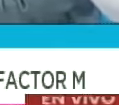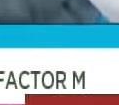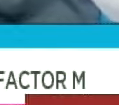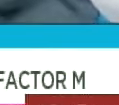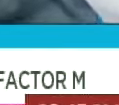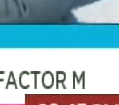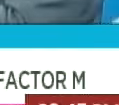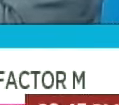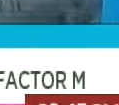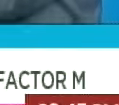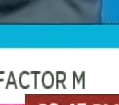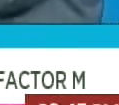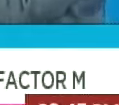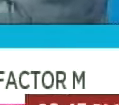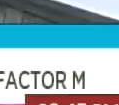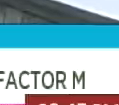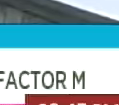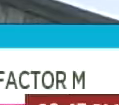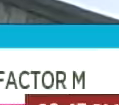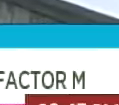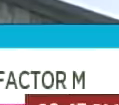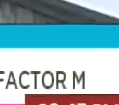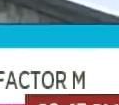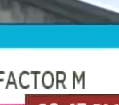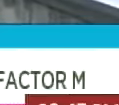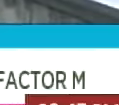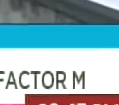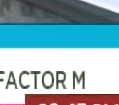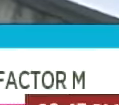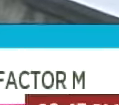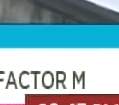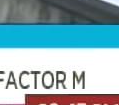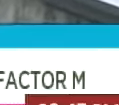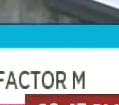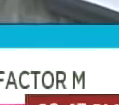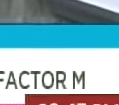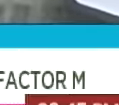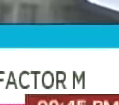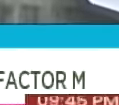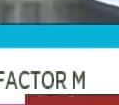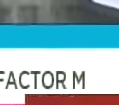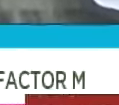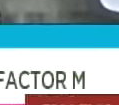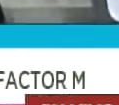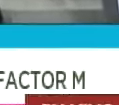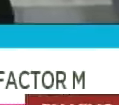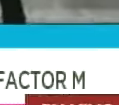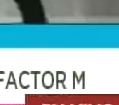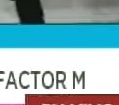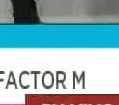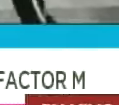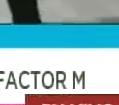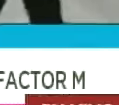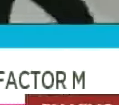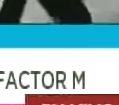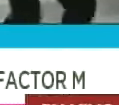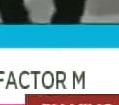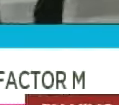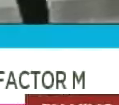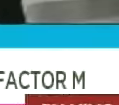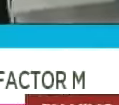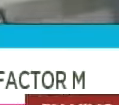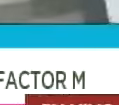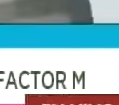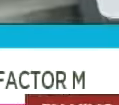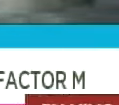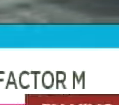Pa' mi gente, pa' mi cuadra, mi familia y pa' lo mío. Por mi futuro, mi voto es pa' Maduro. Por